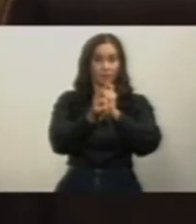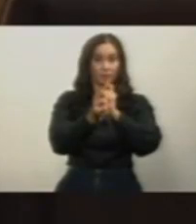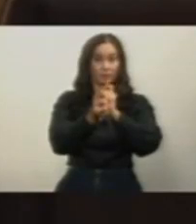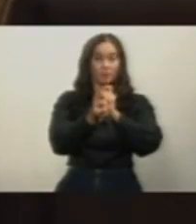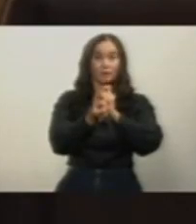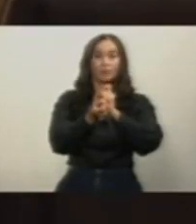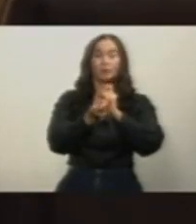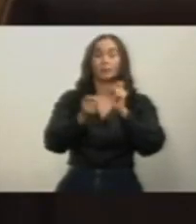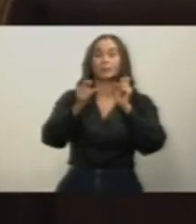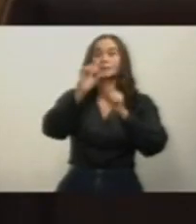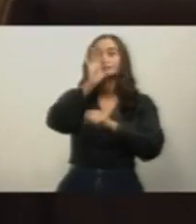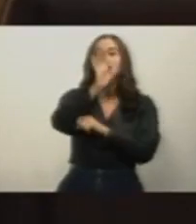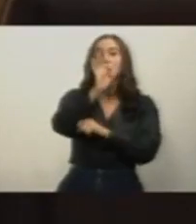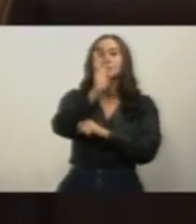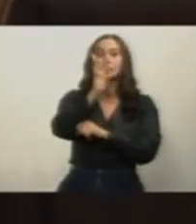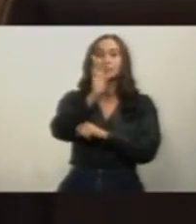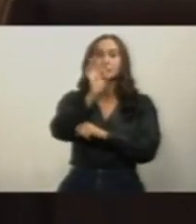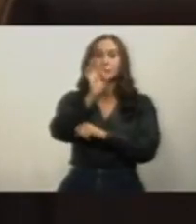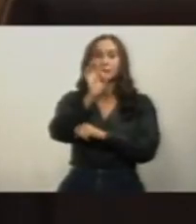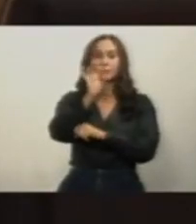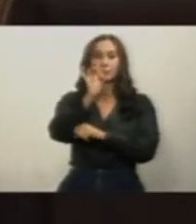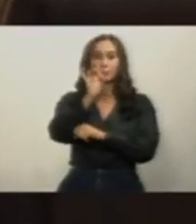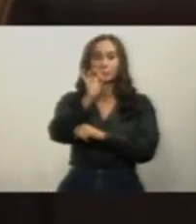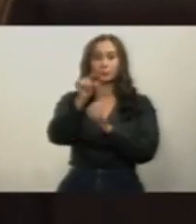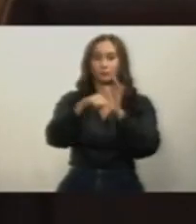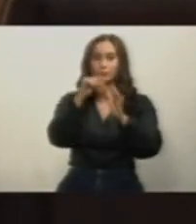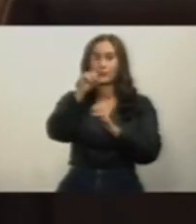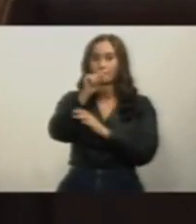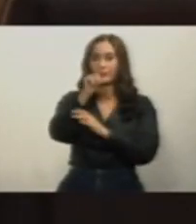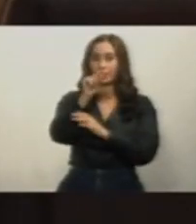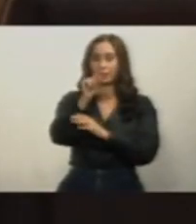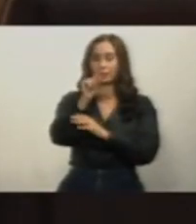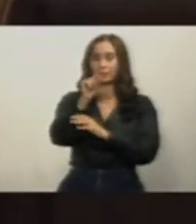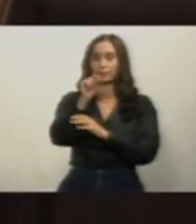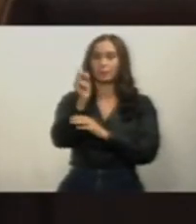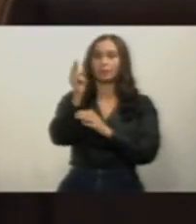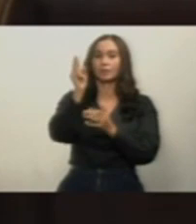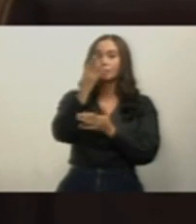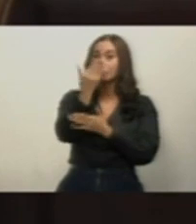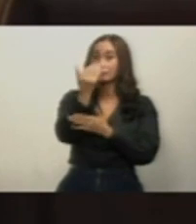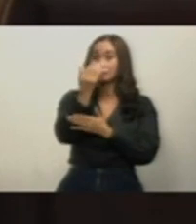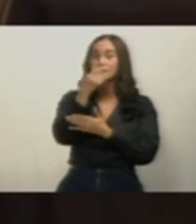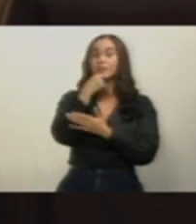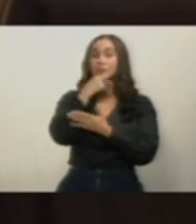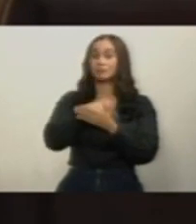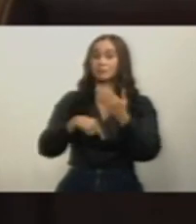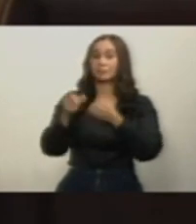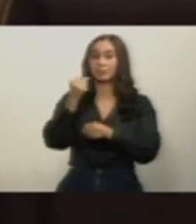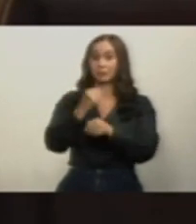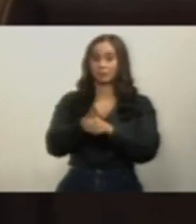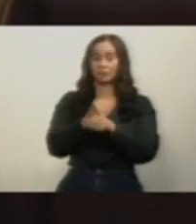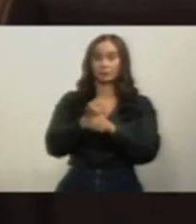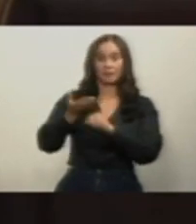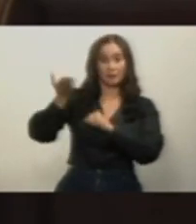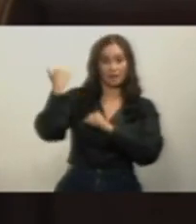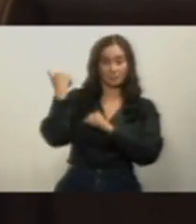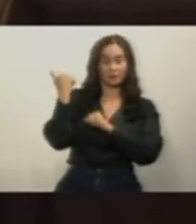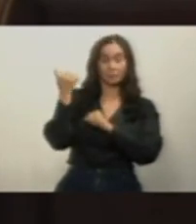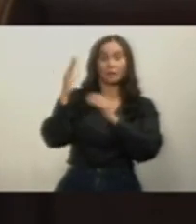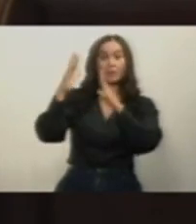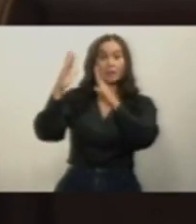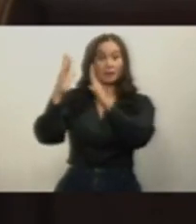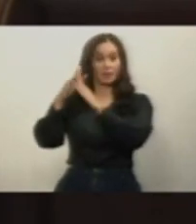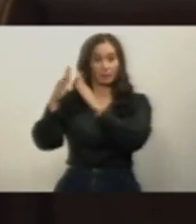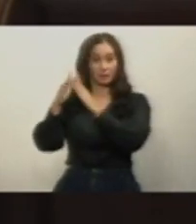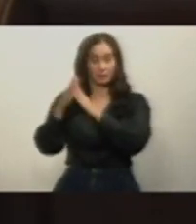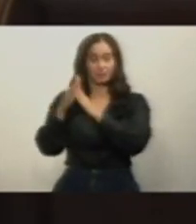y 98 20 de fecha 15 de diciembre del año 2020 que estableció el régimen de toque de queda en